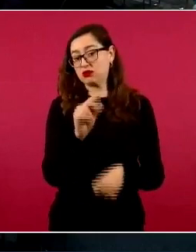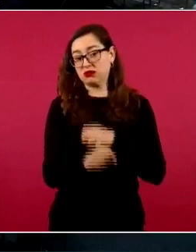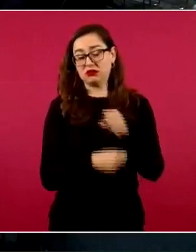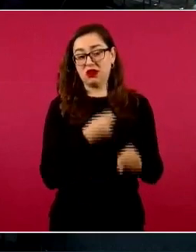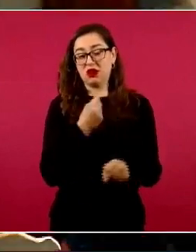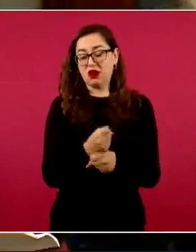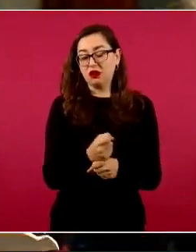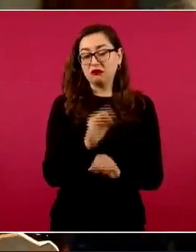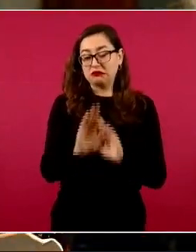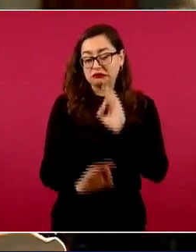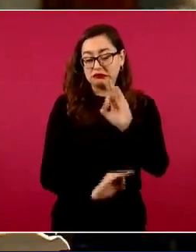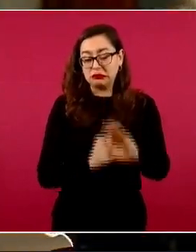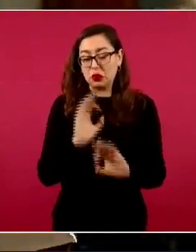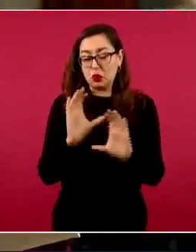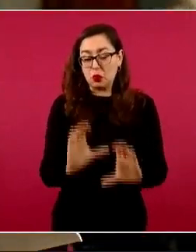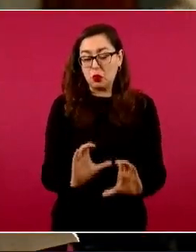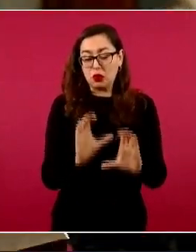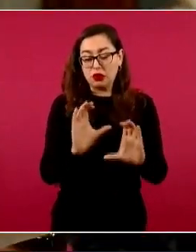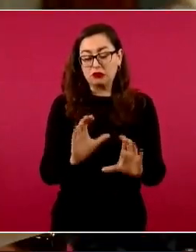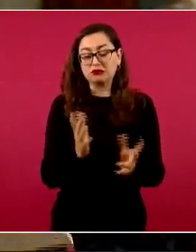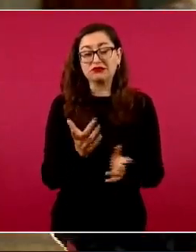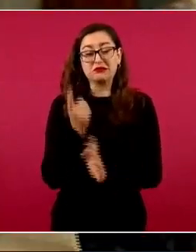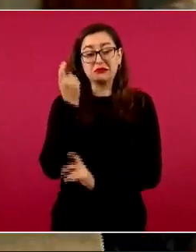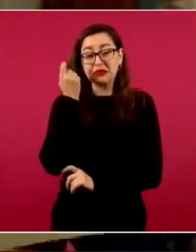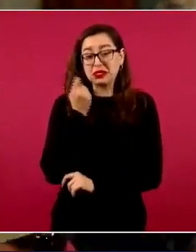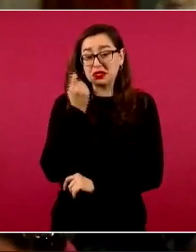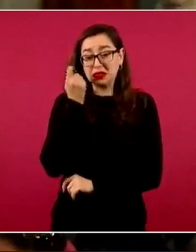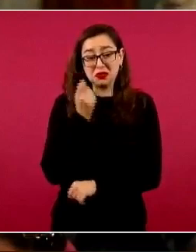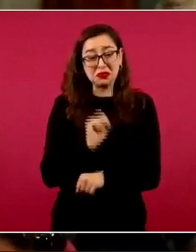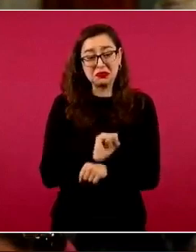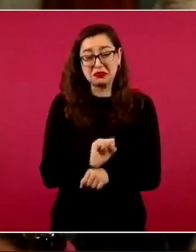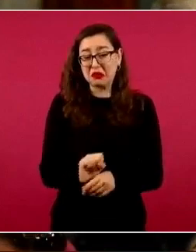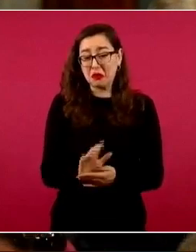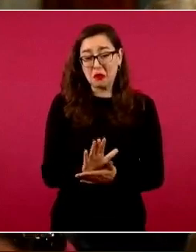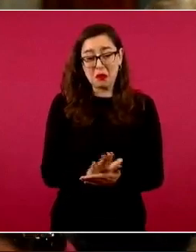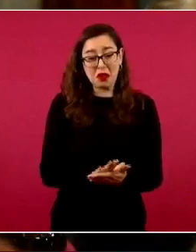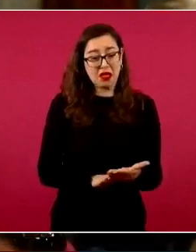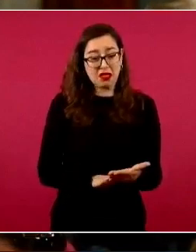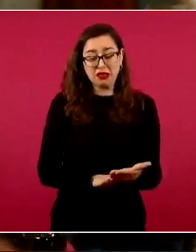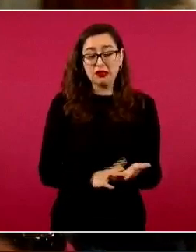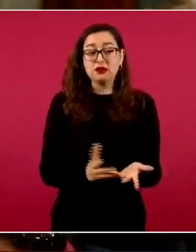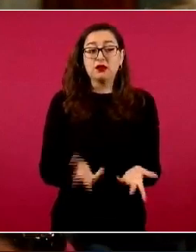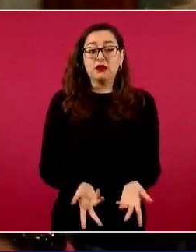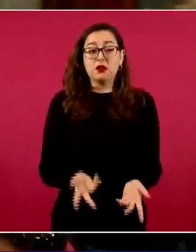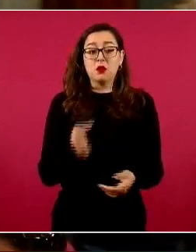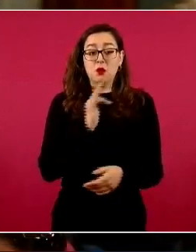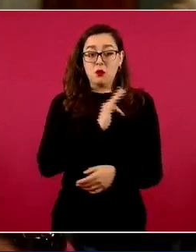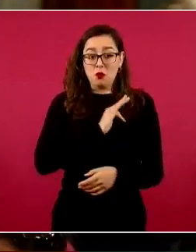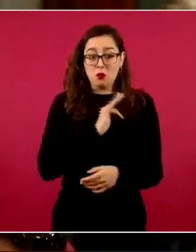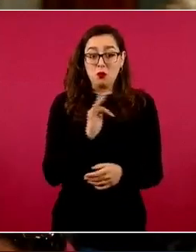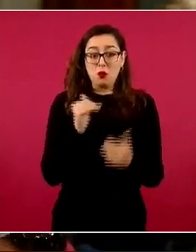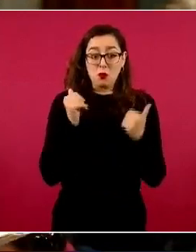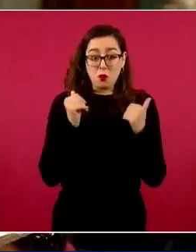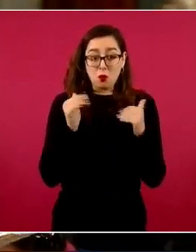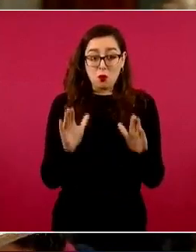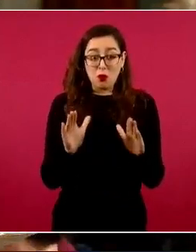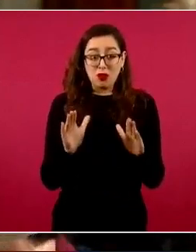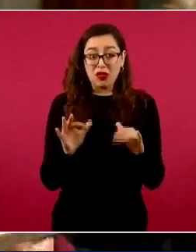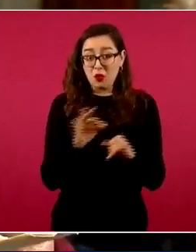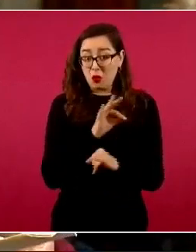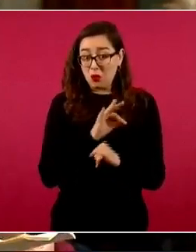una pensión sumamente humilde. Y no sé si pudiéramos terminar lo de la